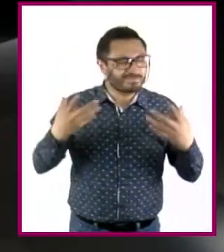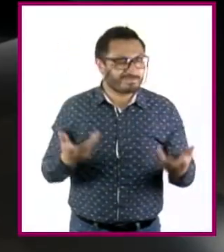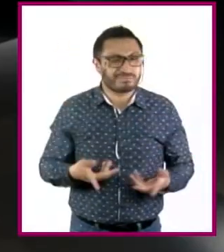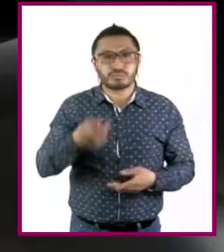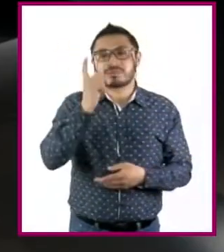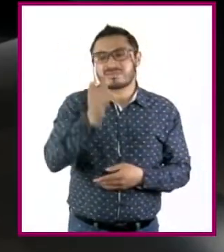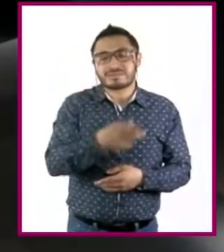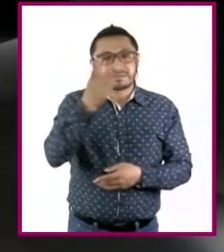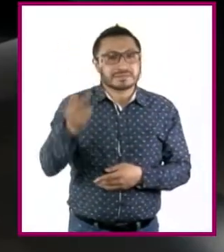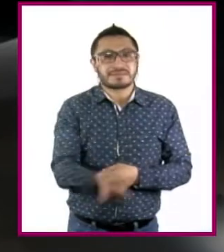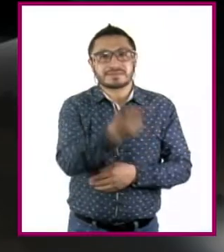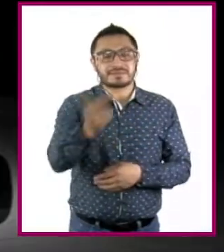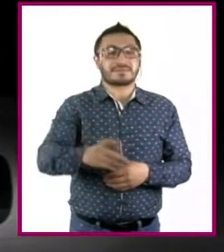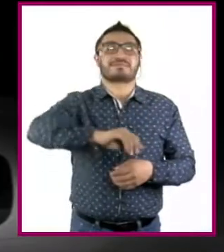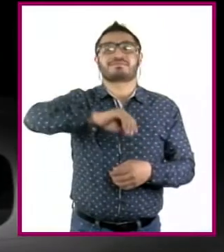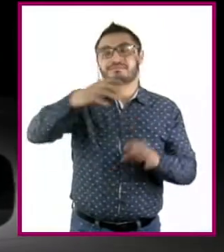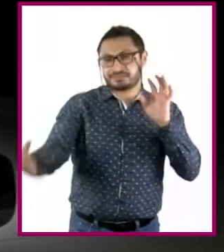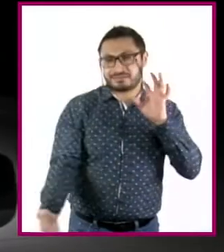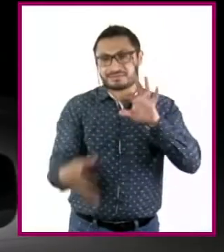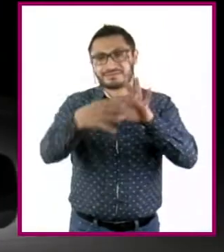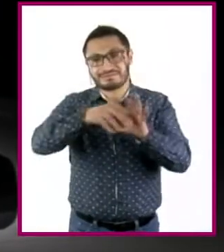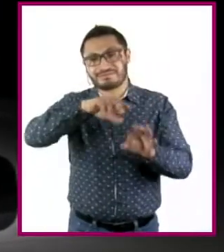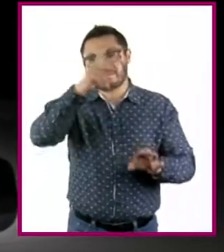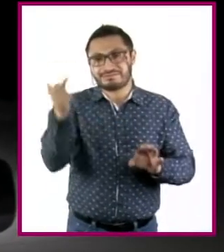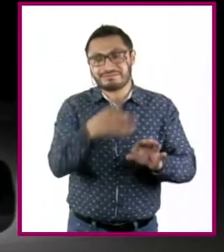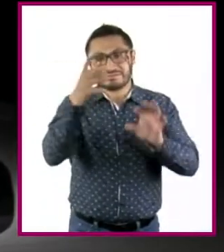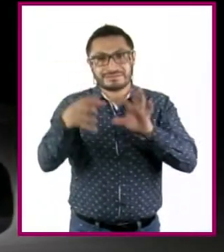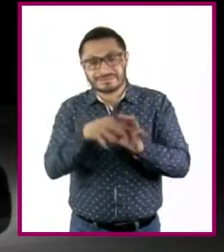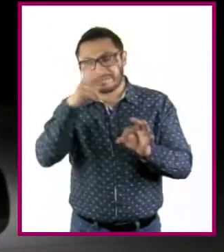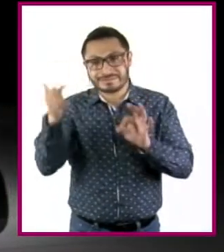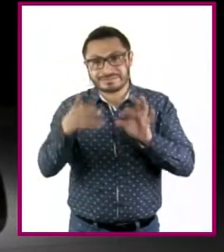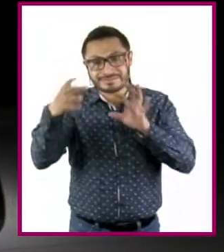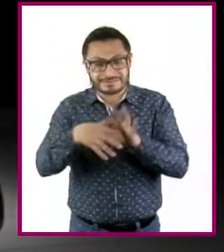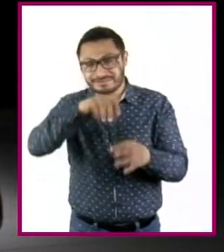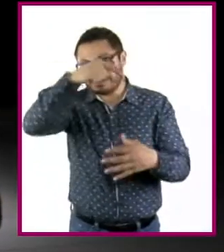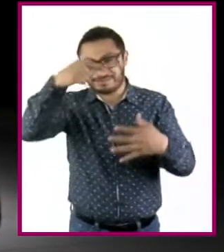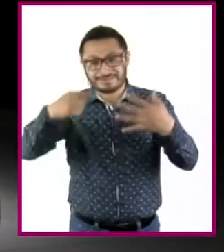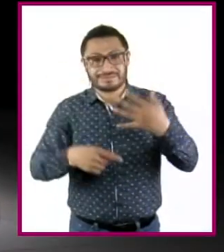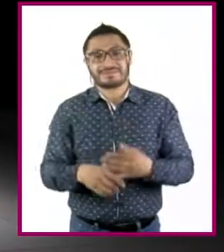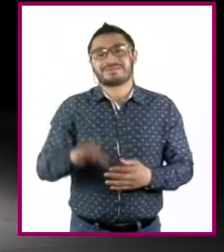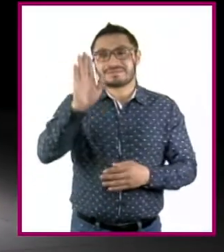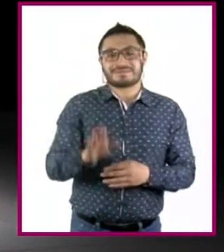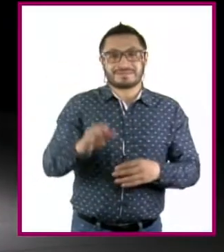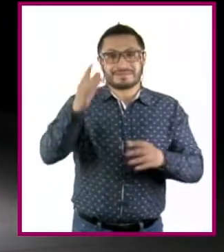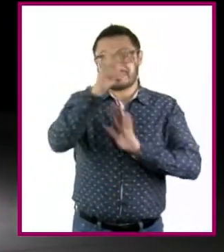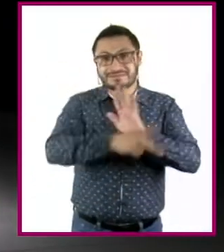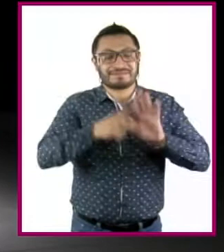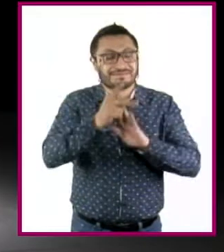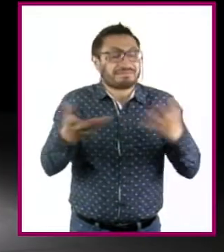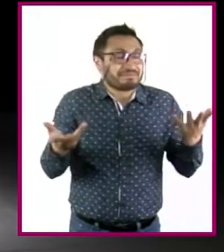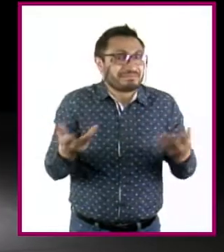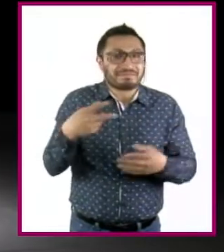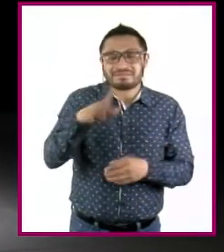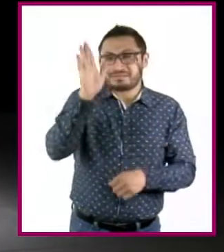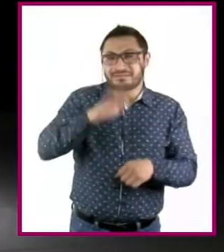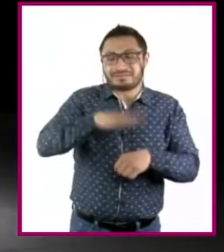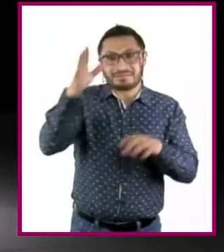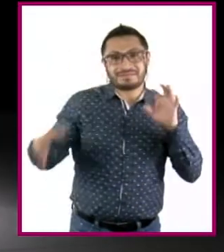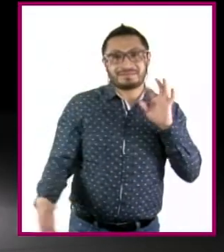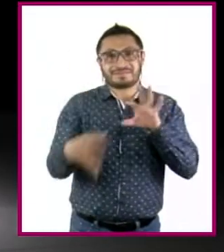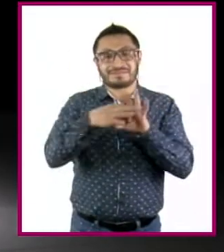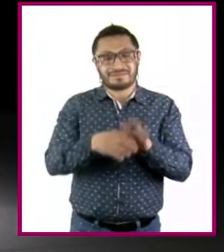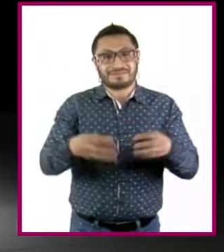esa pregunta nos lleva a otras, que suenan menos a película de ciencia ficción y que parecen estar mucho más relacionadas